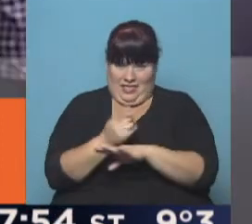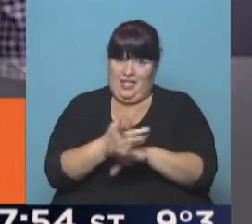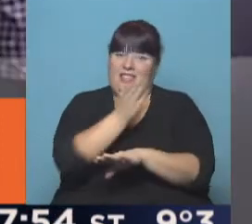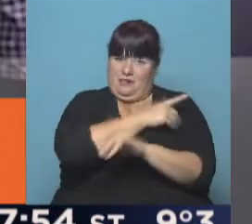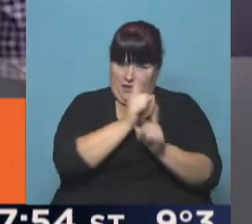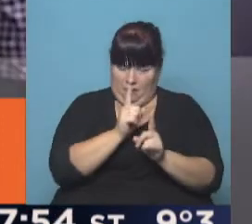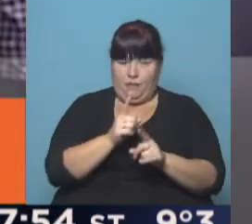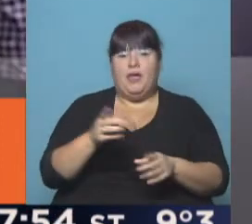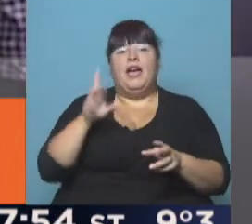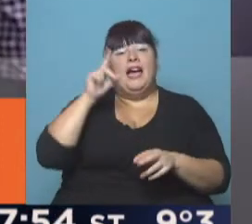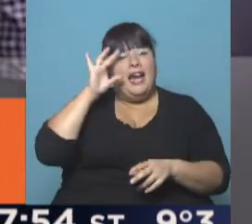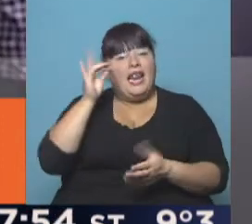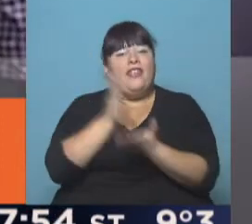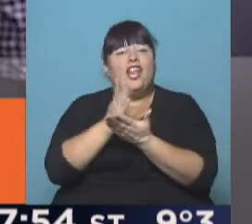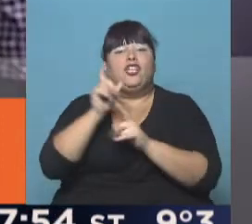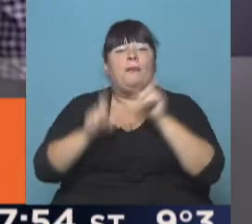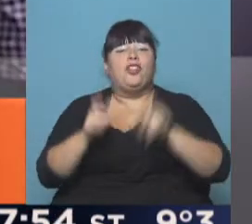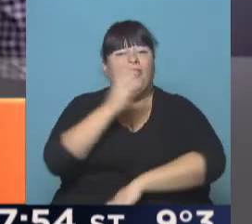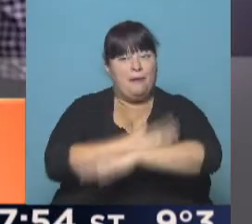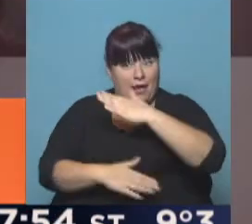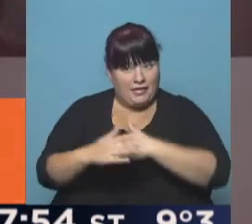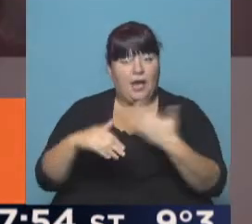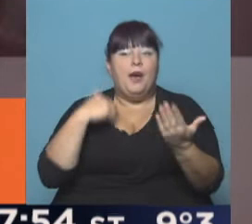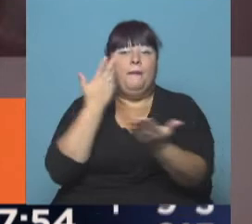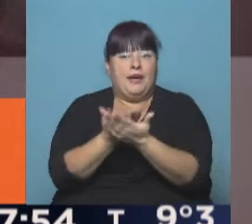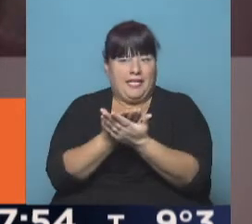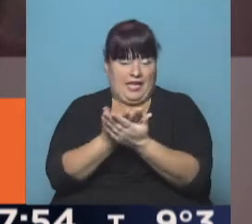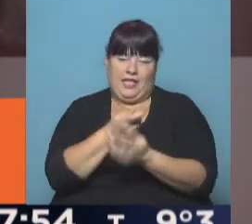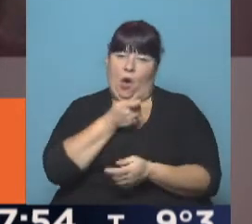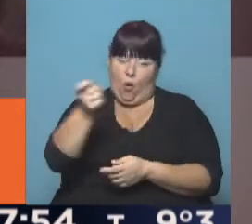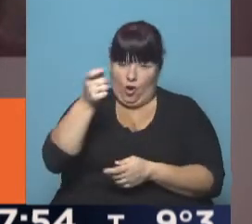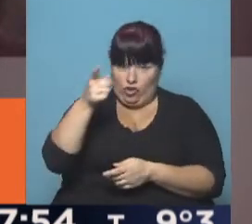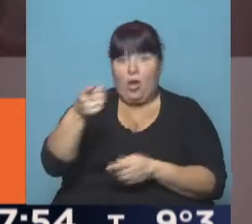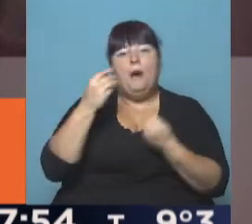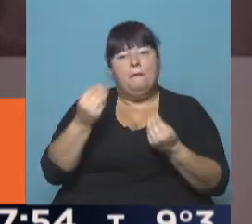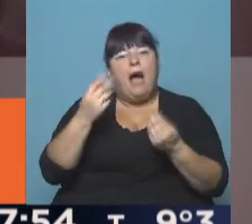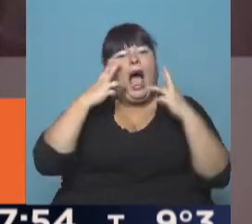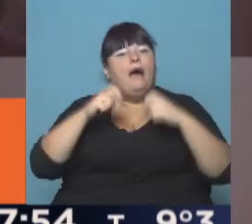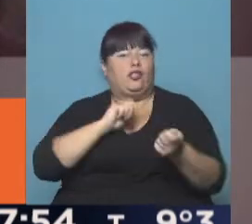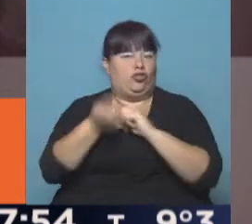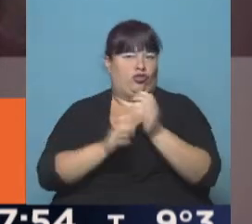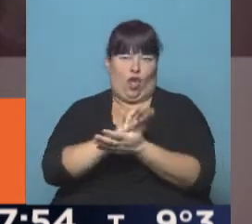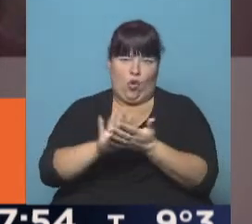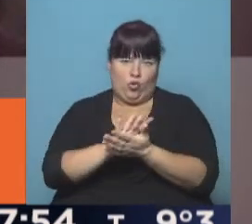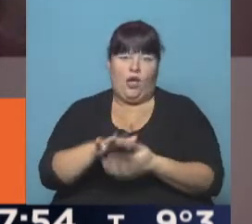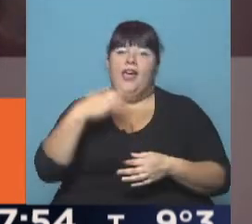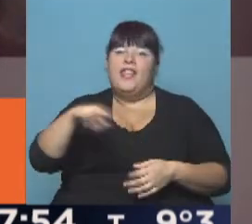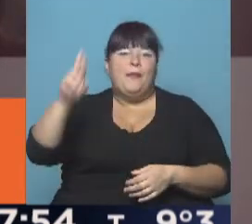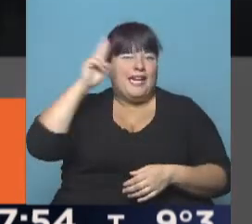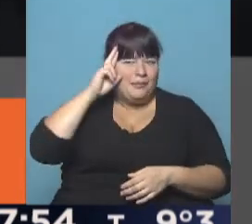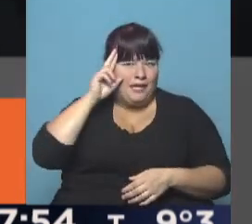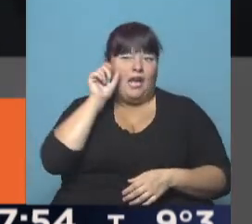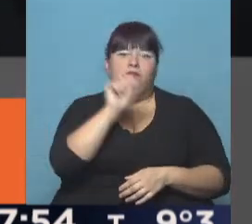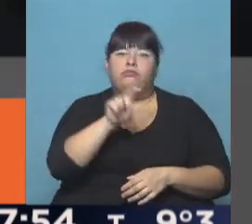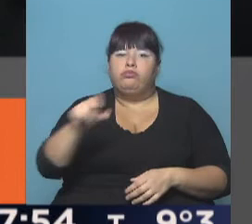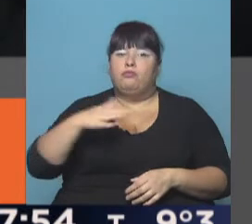la red por los derechos de las personas con discapacidad presentará una acción de amparo para que se revierta la medida y se respete la autonomía